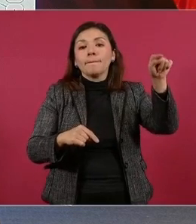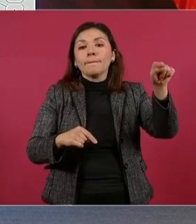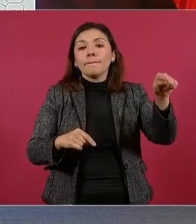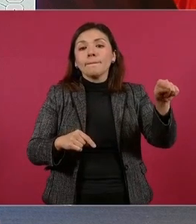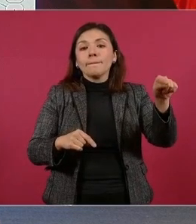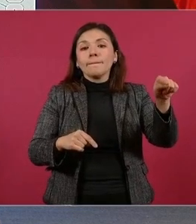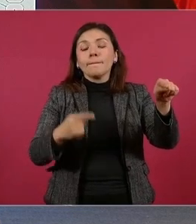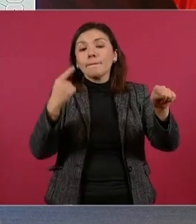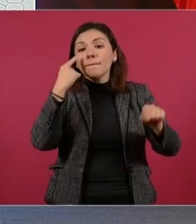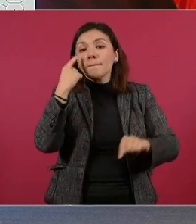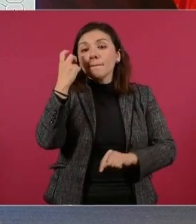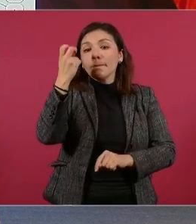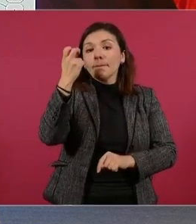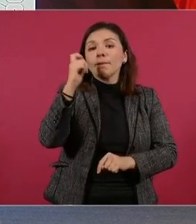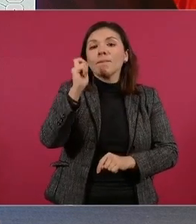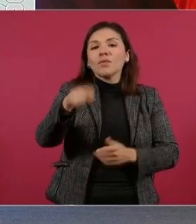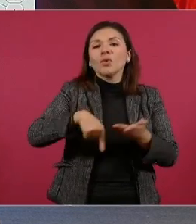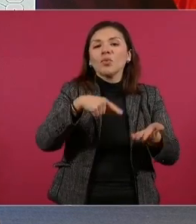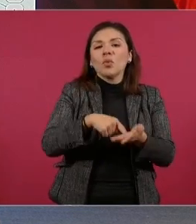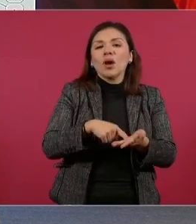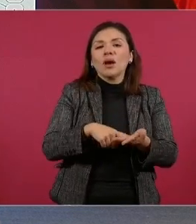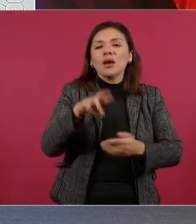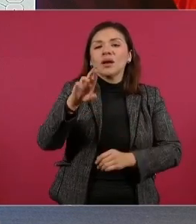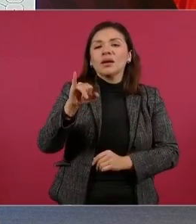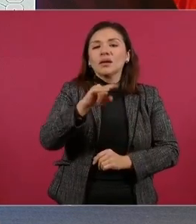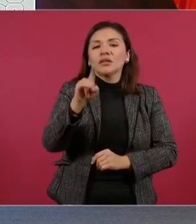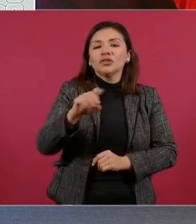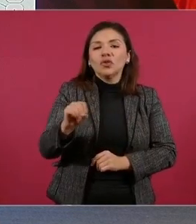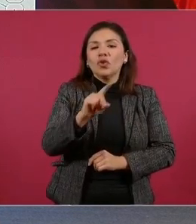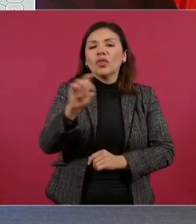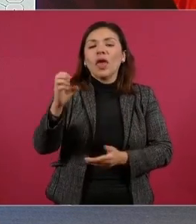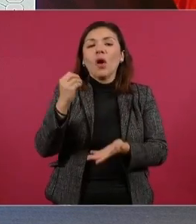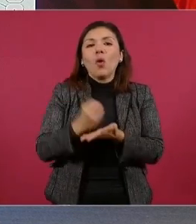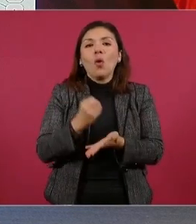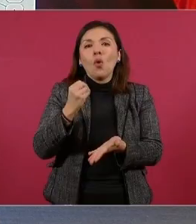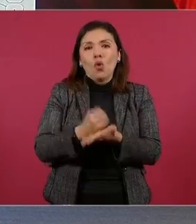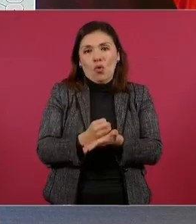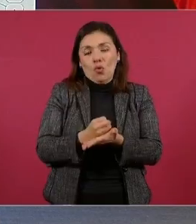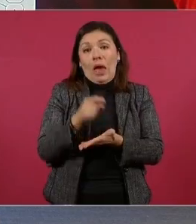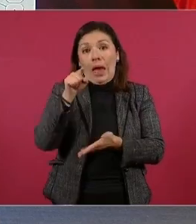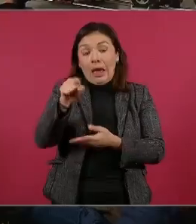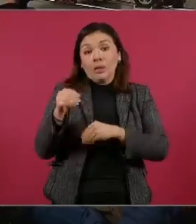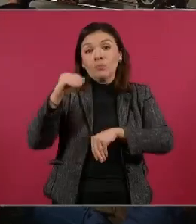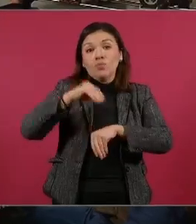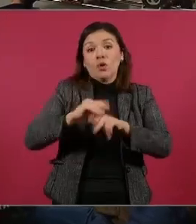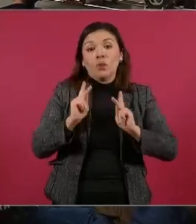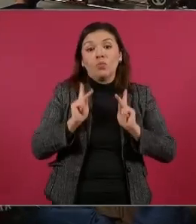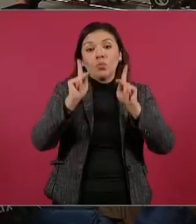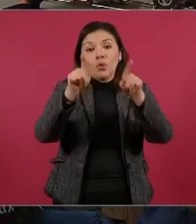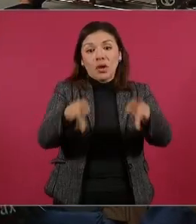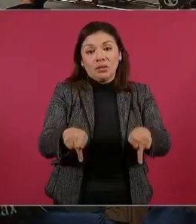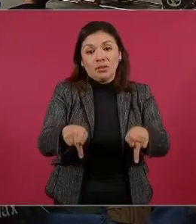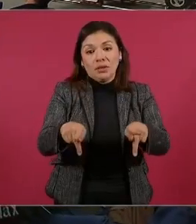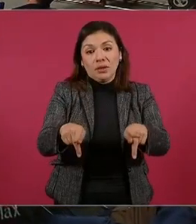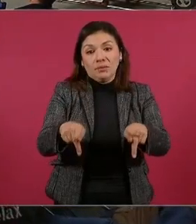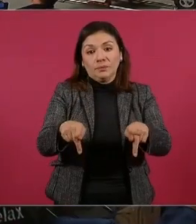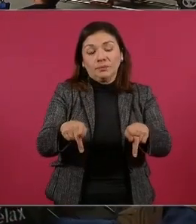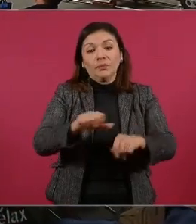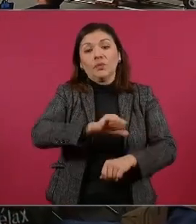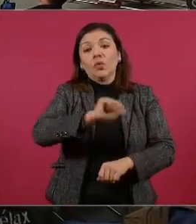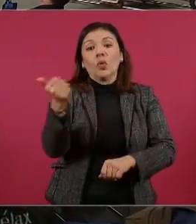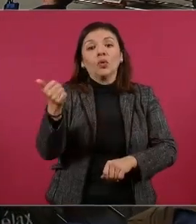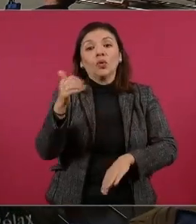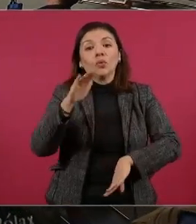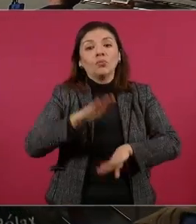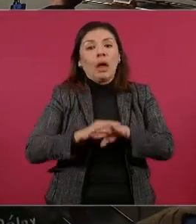por aquí está risod deoro se llama es un puente y otro puente es